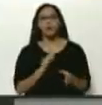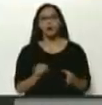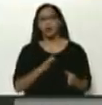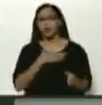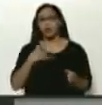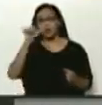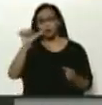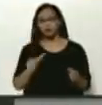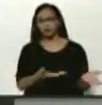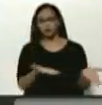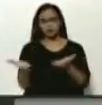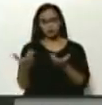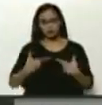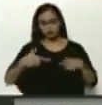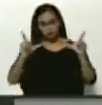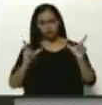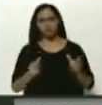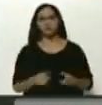particular.